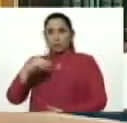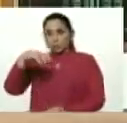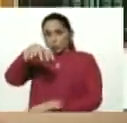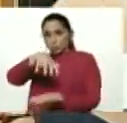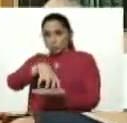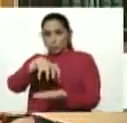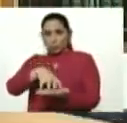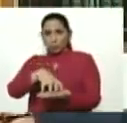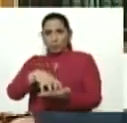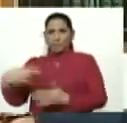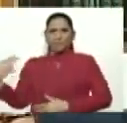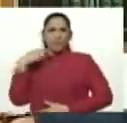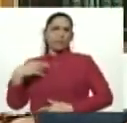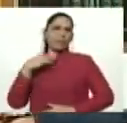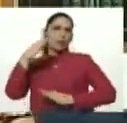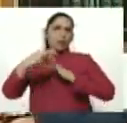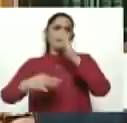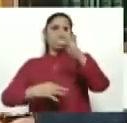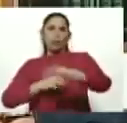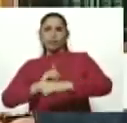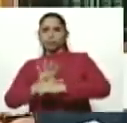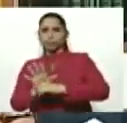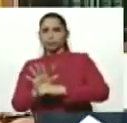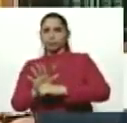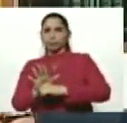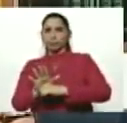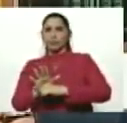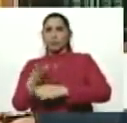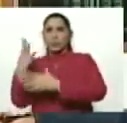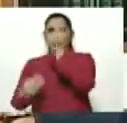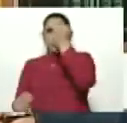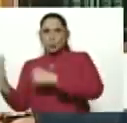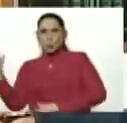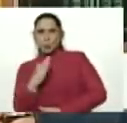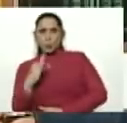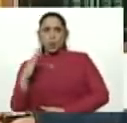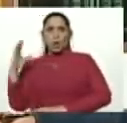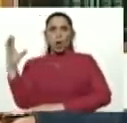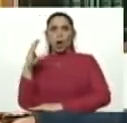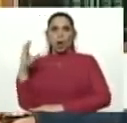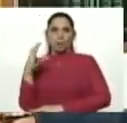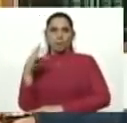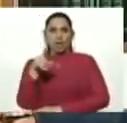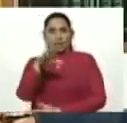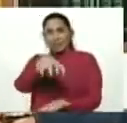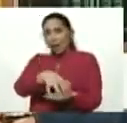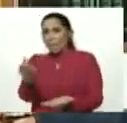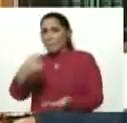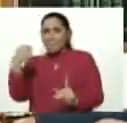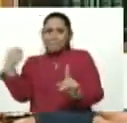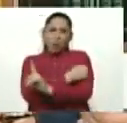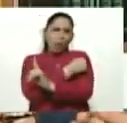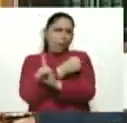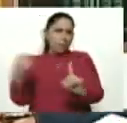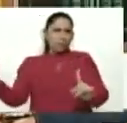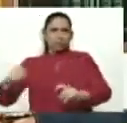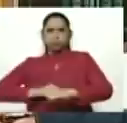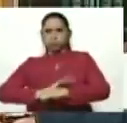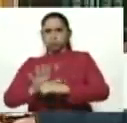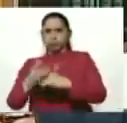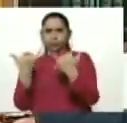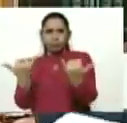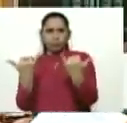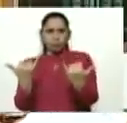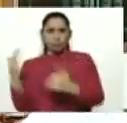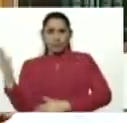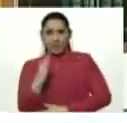del contagio del coronavirus que viene de Colombia. Es el estado más golpeado por el coronavirus que